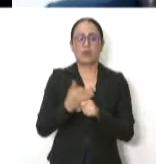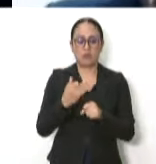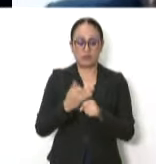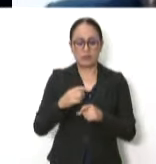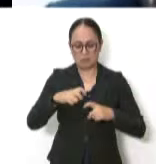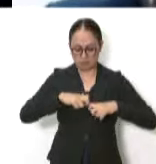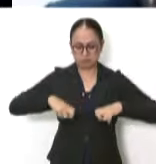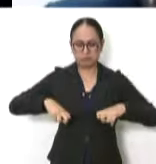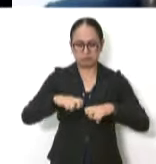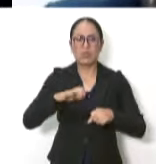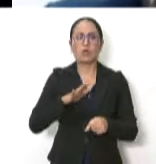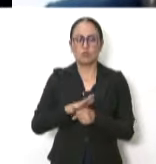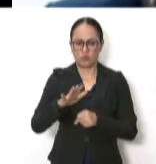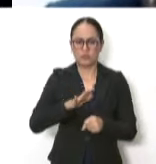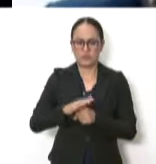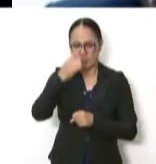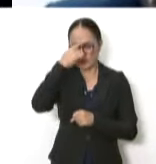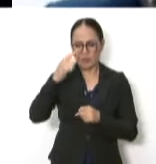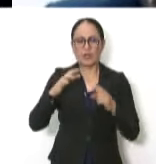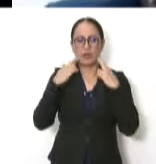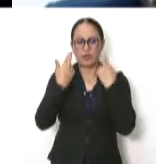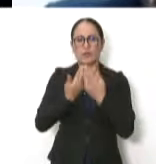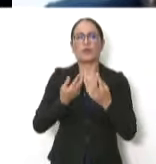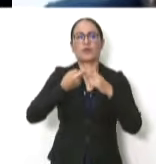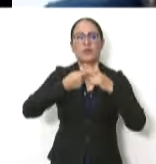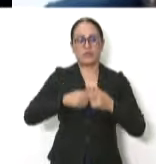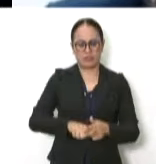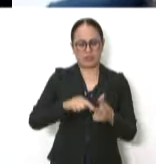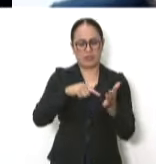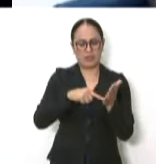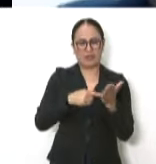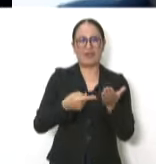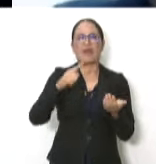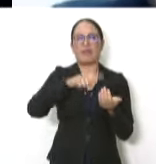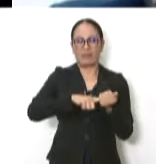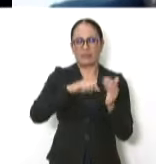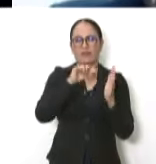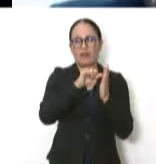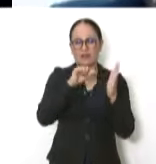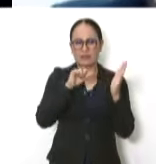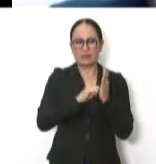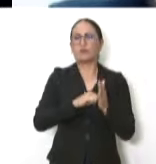que existe quórum legal para sesionar de conformidad con lo dispuesto por el numeral